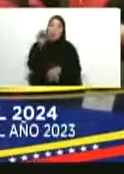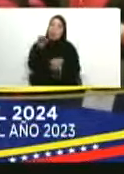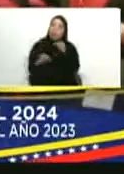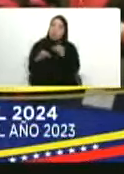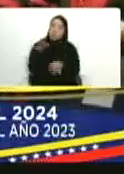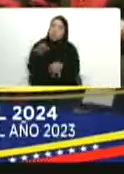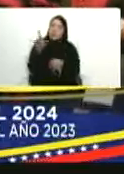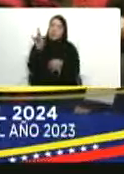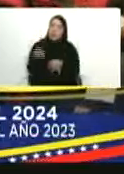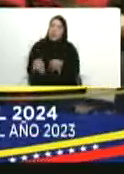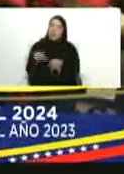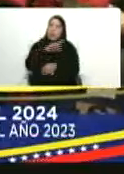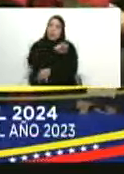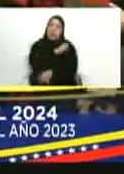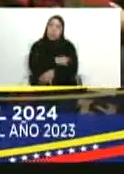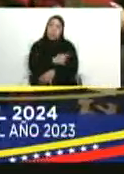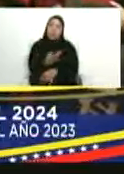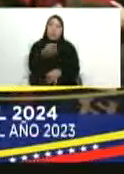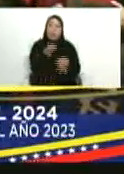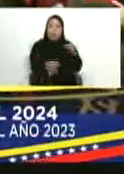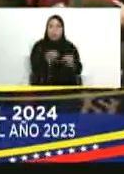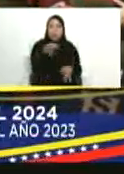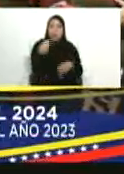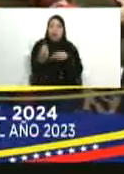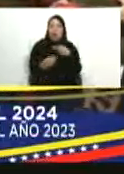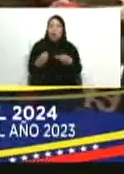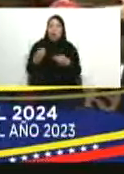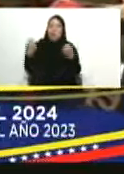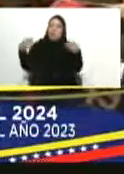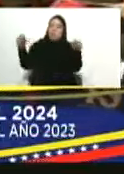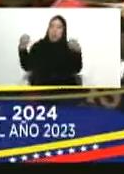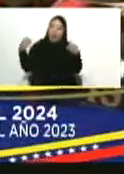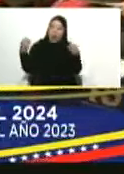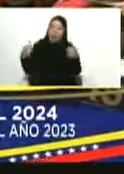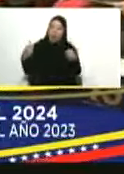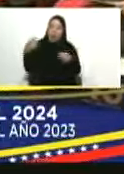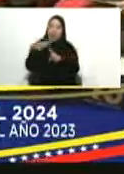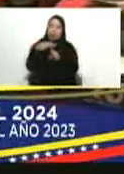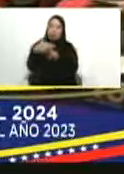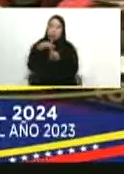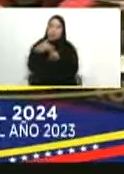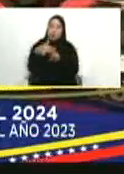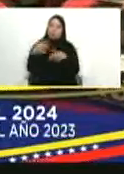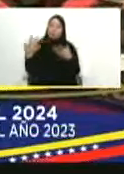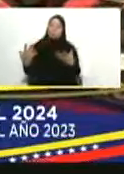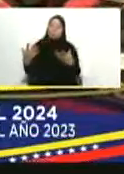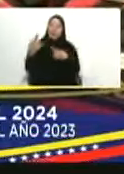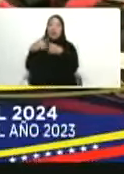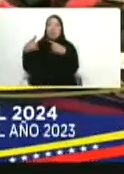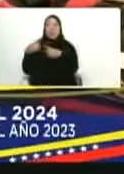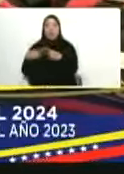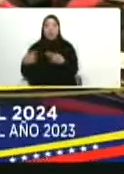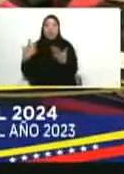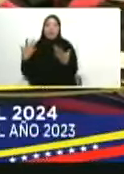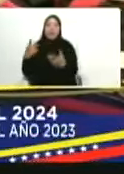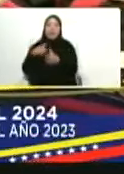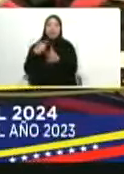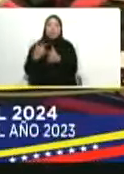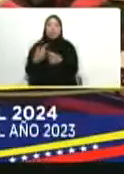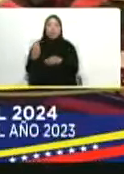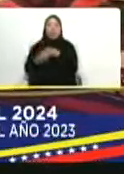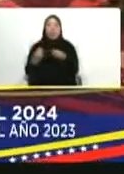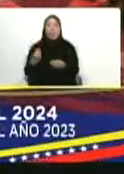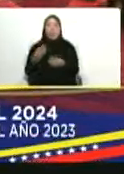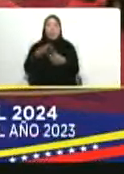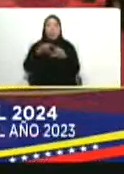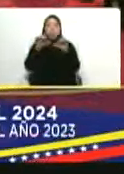del poder judicial que viene realizando la Comisión en el marco de la revolución judicial, que tiene como objetivo también hacer la reestructuración necesaria